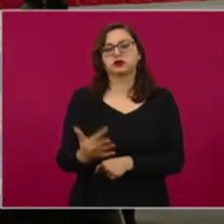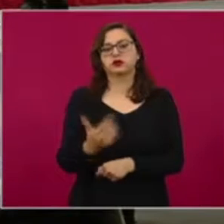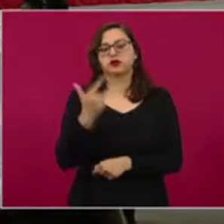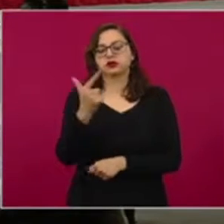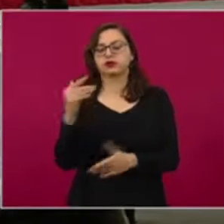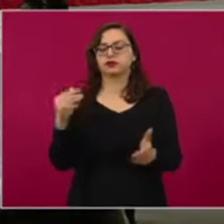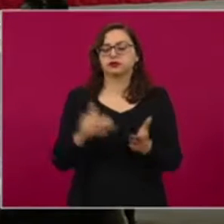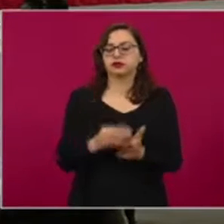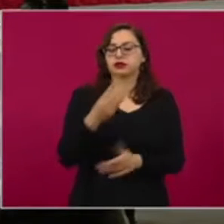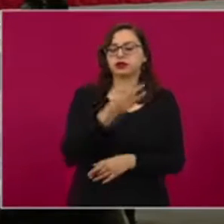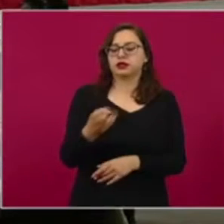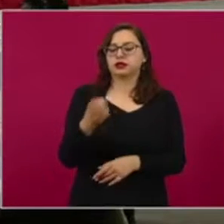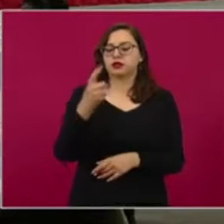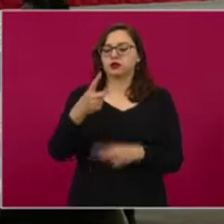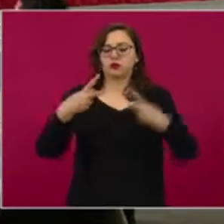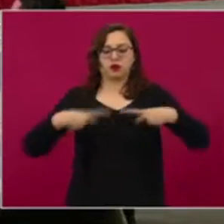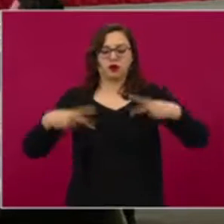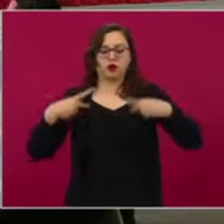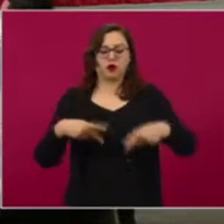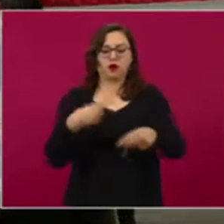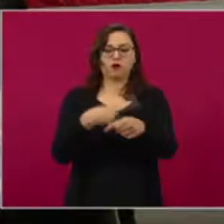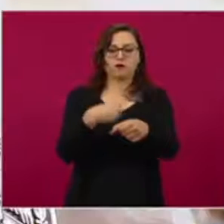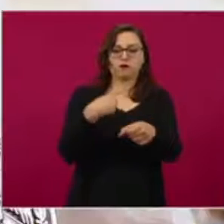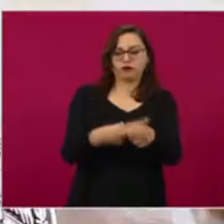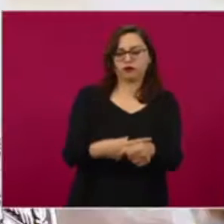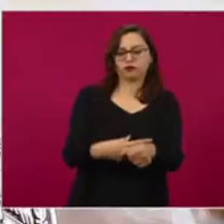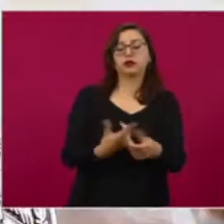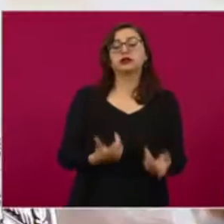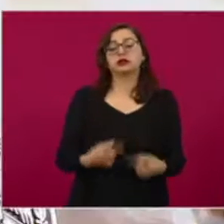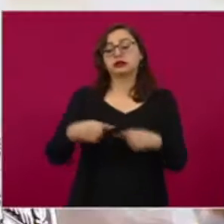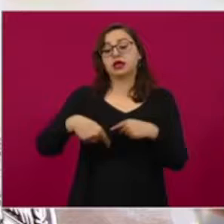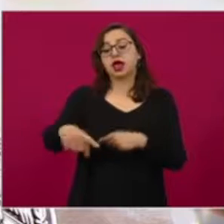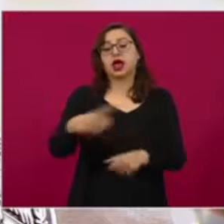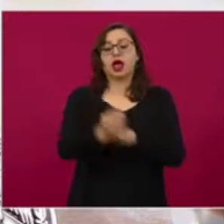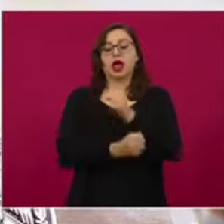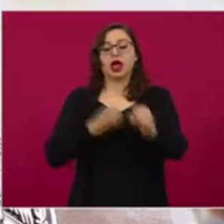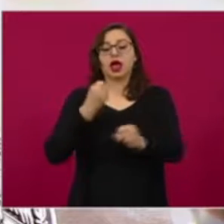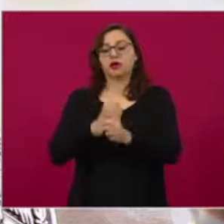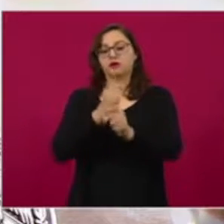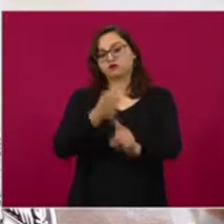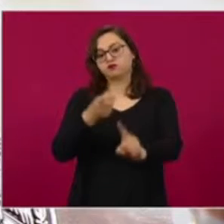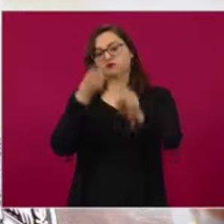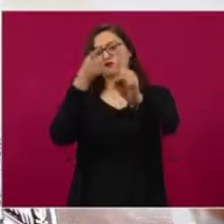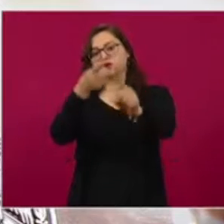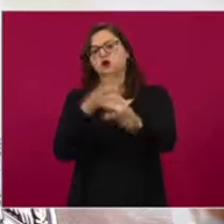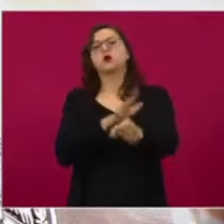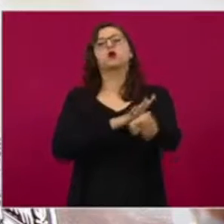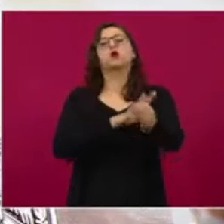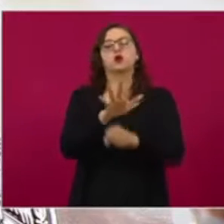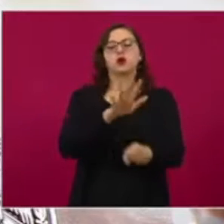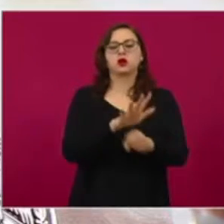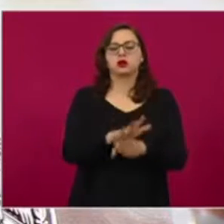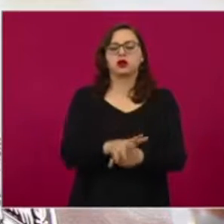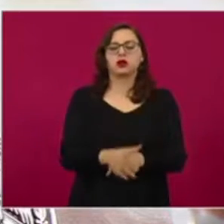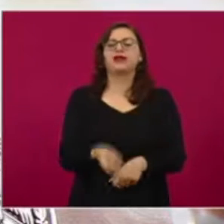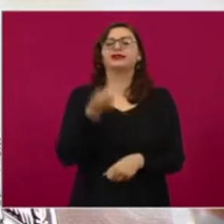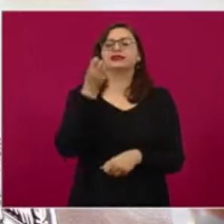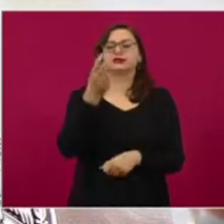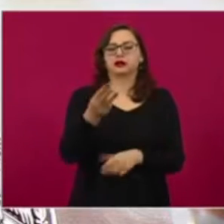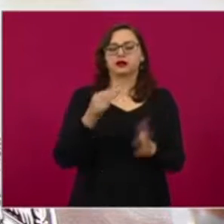357.301 pacientes y tendrá una meta en este año aproximada de 3